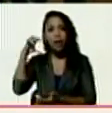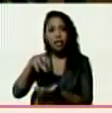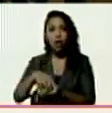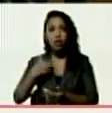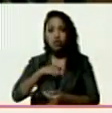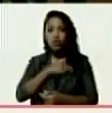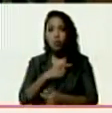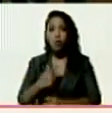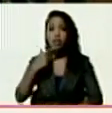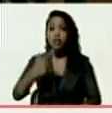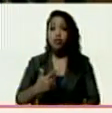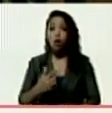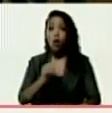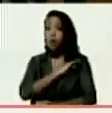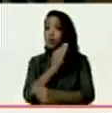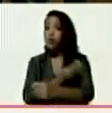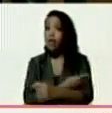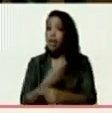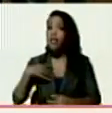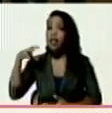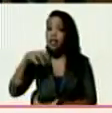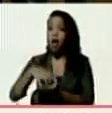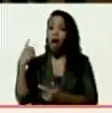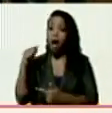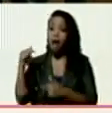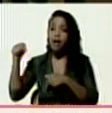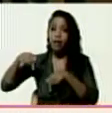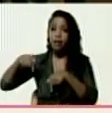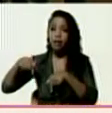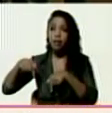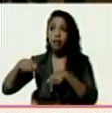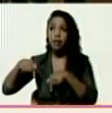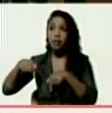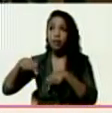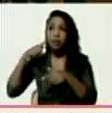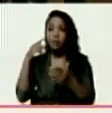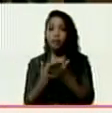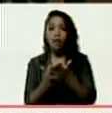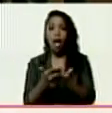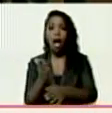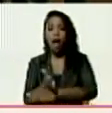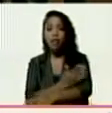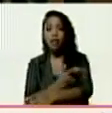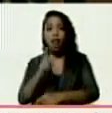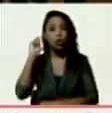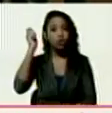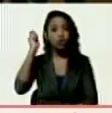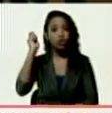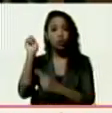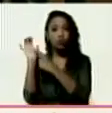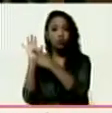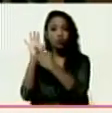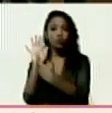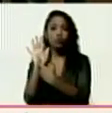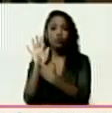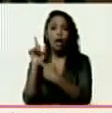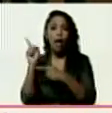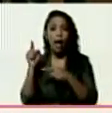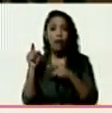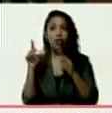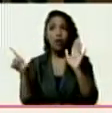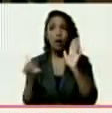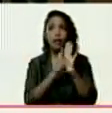dicho que los poderes del Estado están aquí previamente establecidos en la Constitución. Estos que tengan legitimidad y